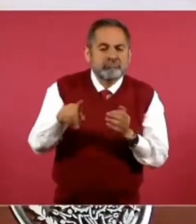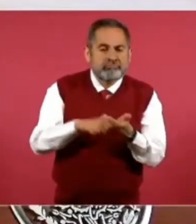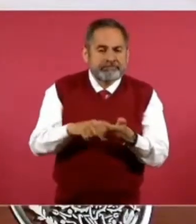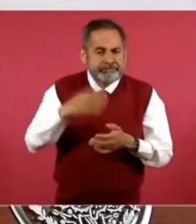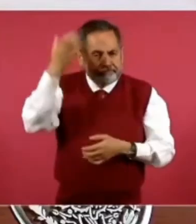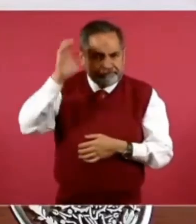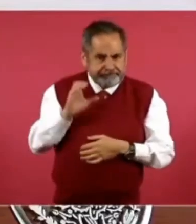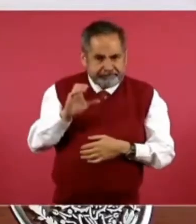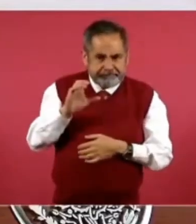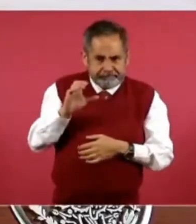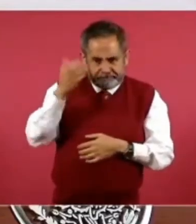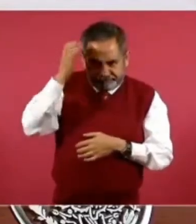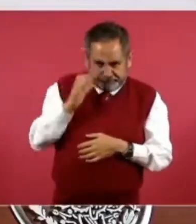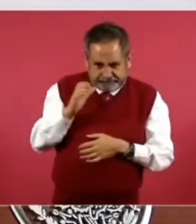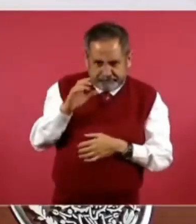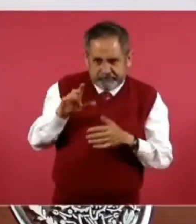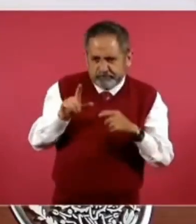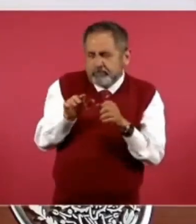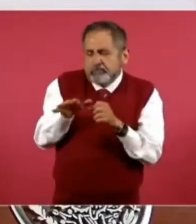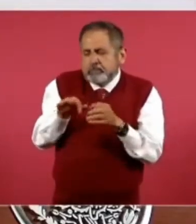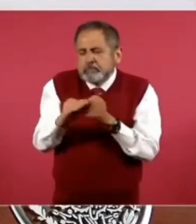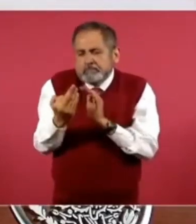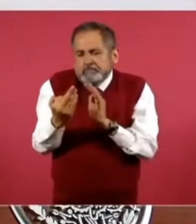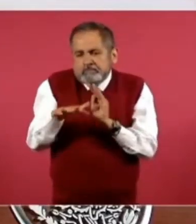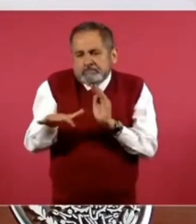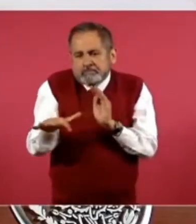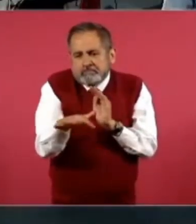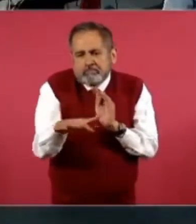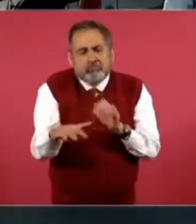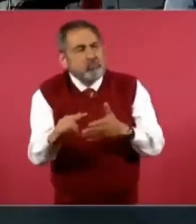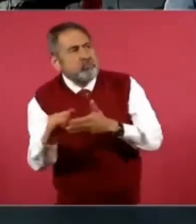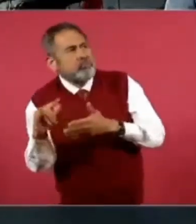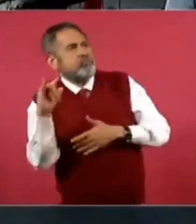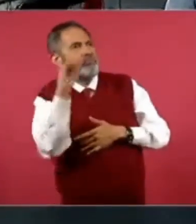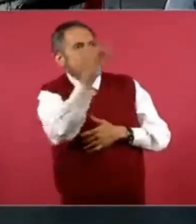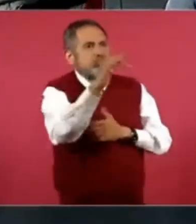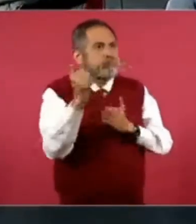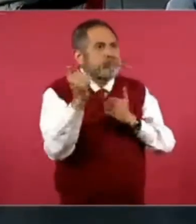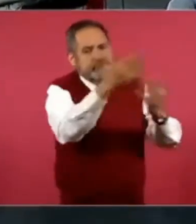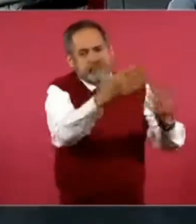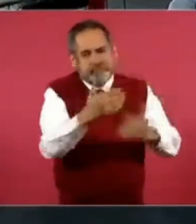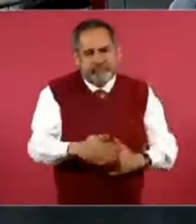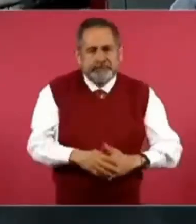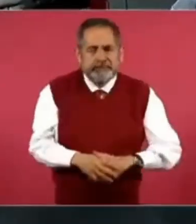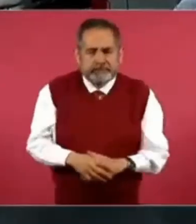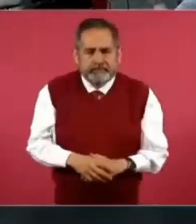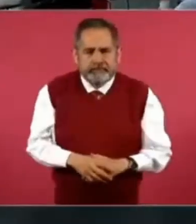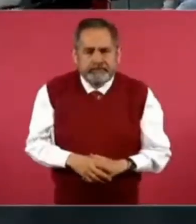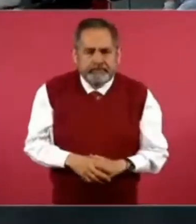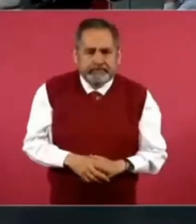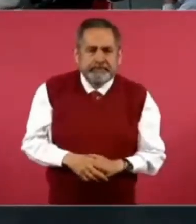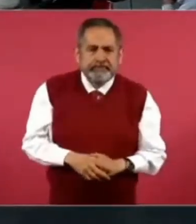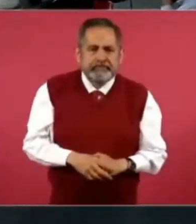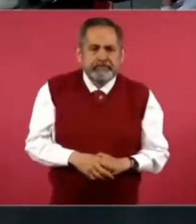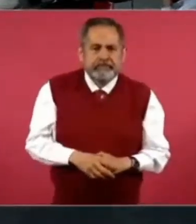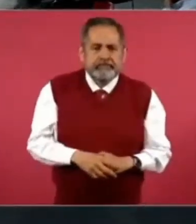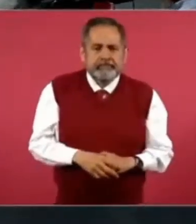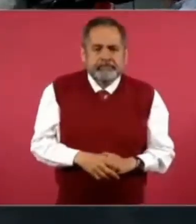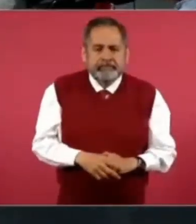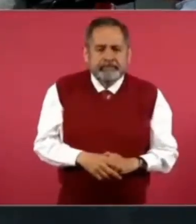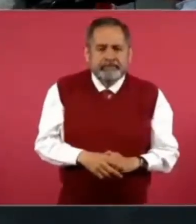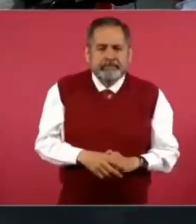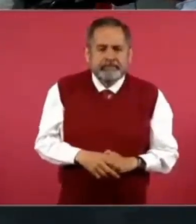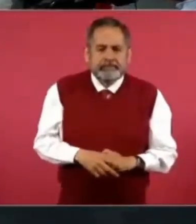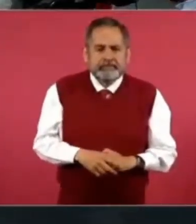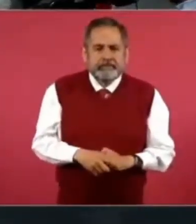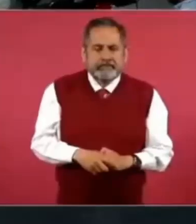Culiacán o de los alrededores. ¿Le satisface la información que dio el embajador Ken Salazar,